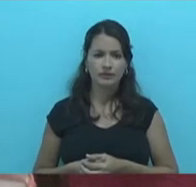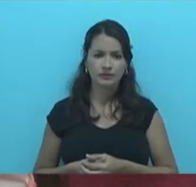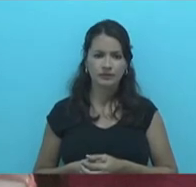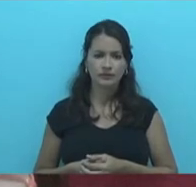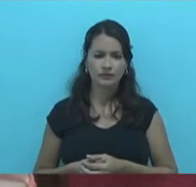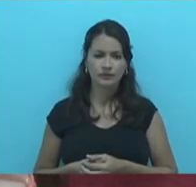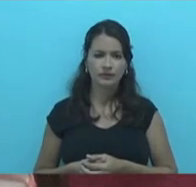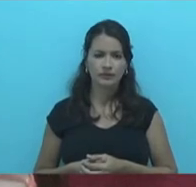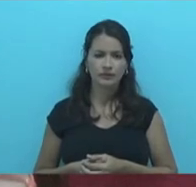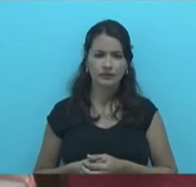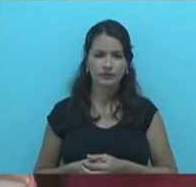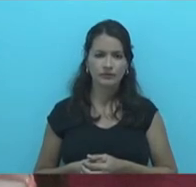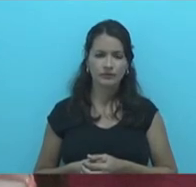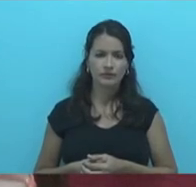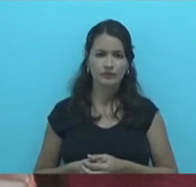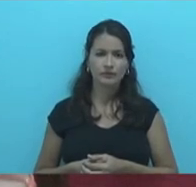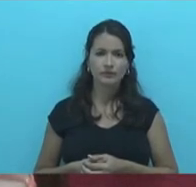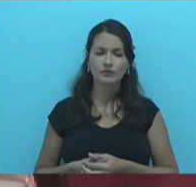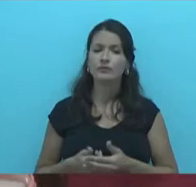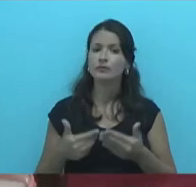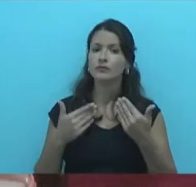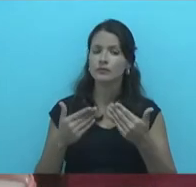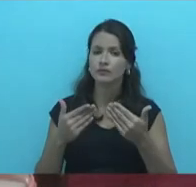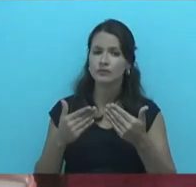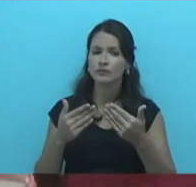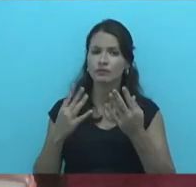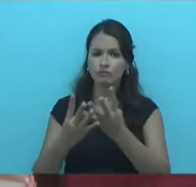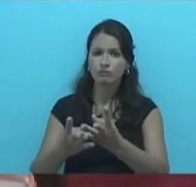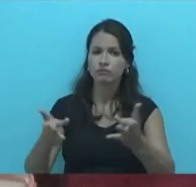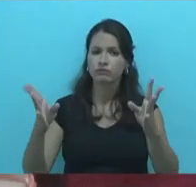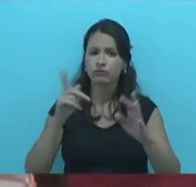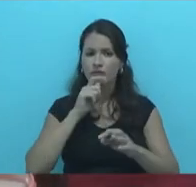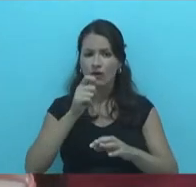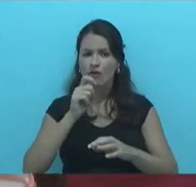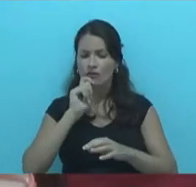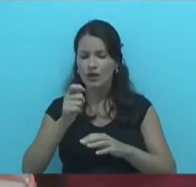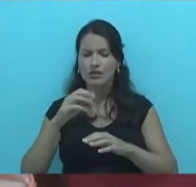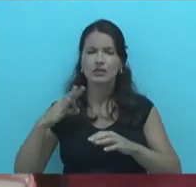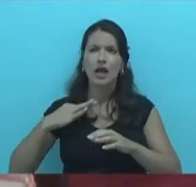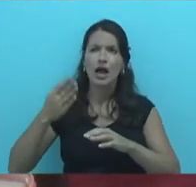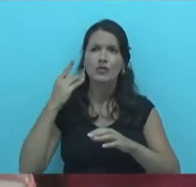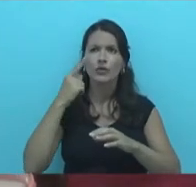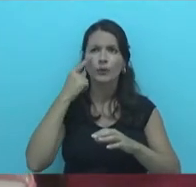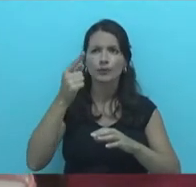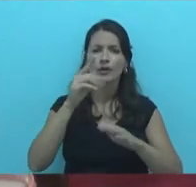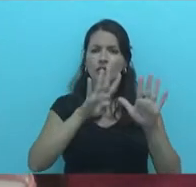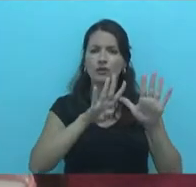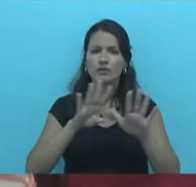se hizo una conferencia en el año 1908,